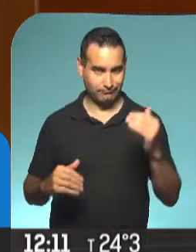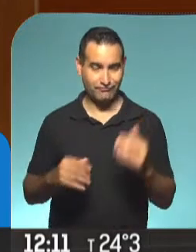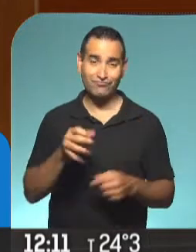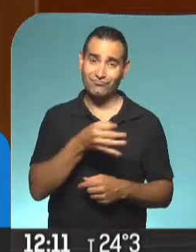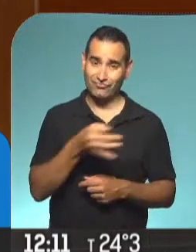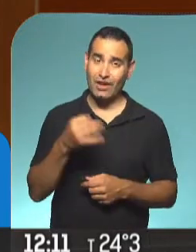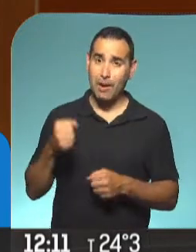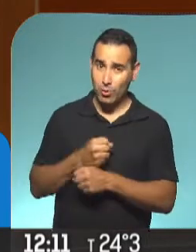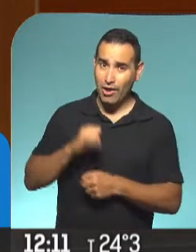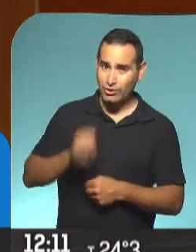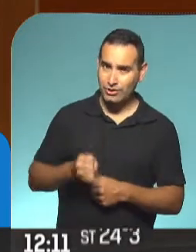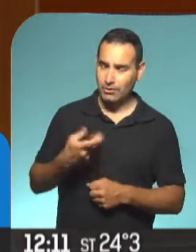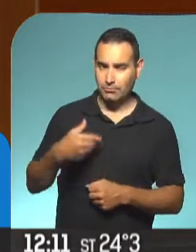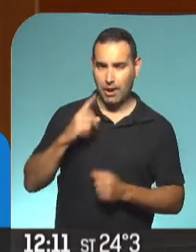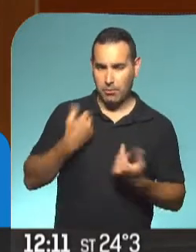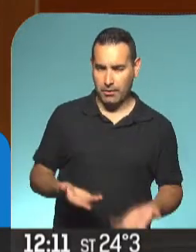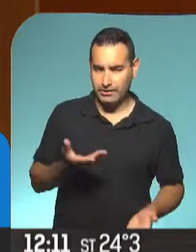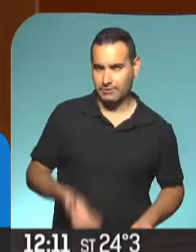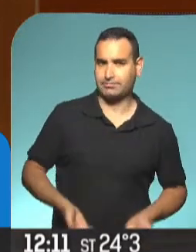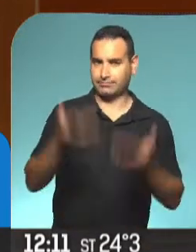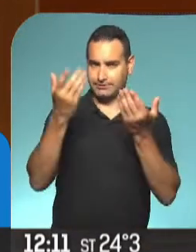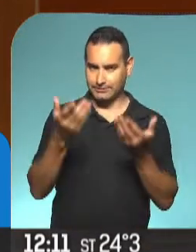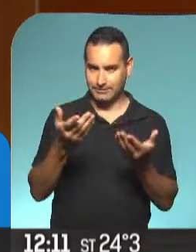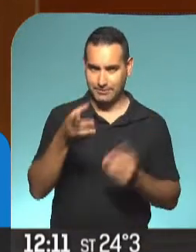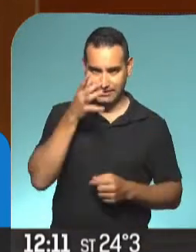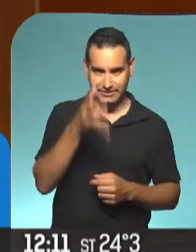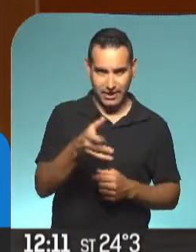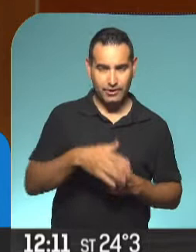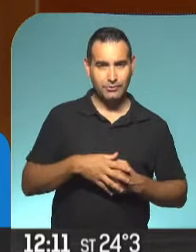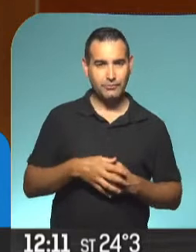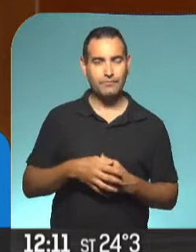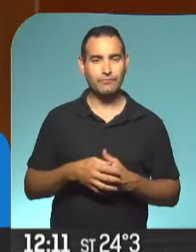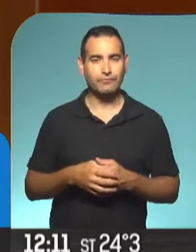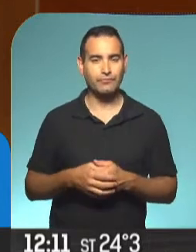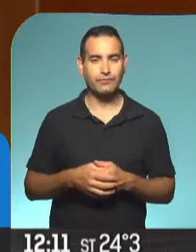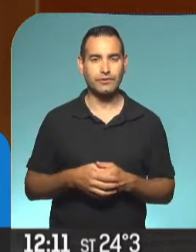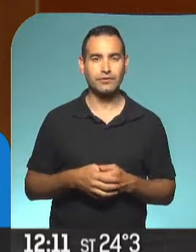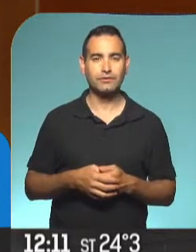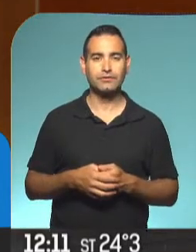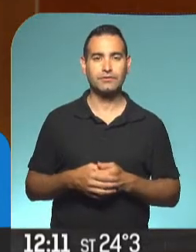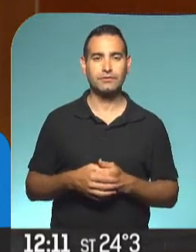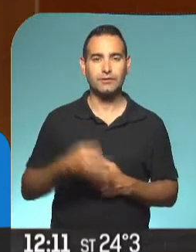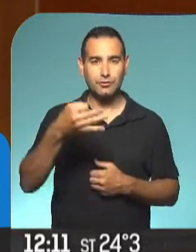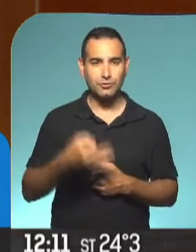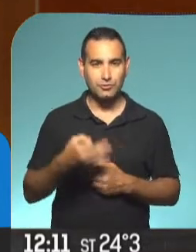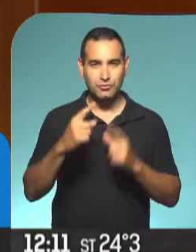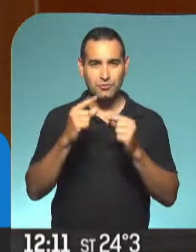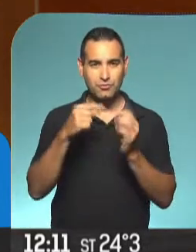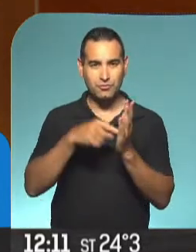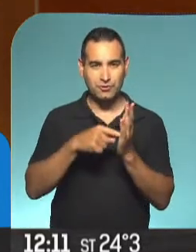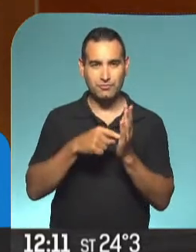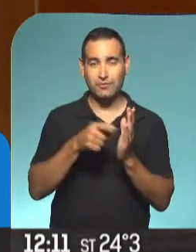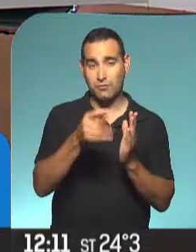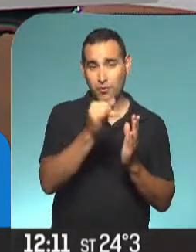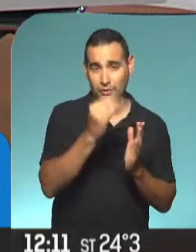por encima de lo autorizado. Inclusive se da la curiosidad en este índice, Alejandro, te cuento a